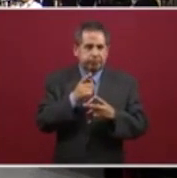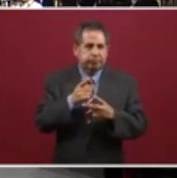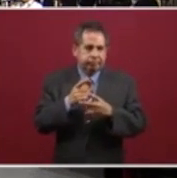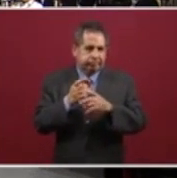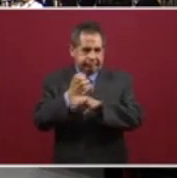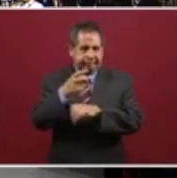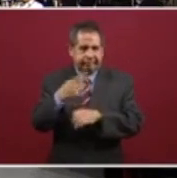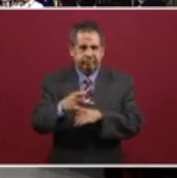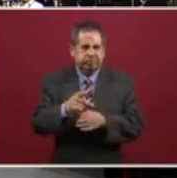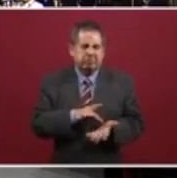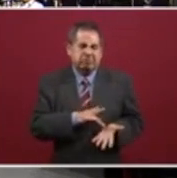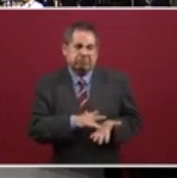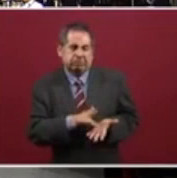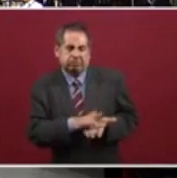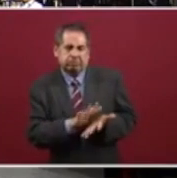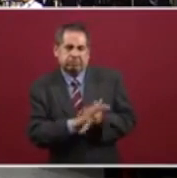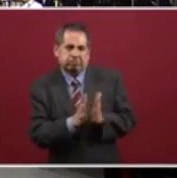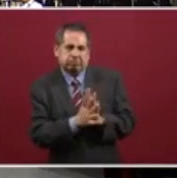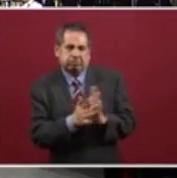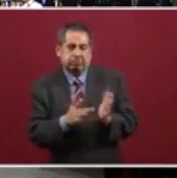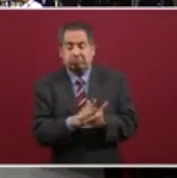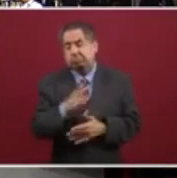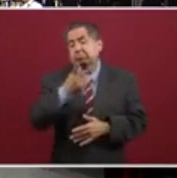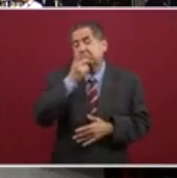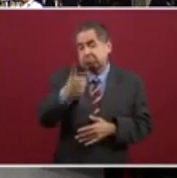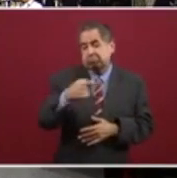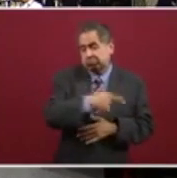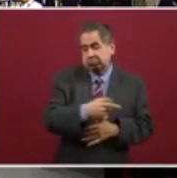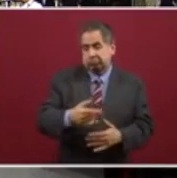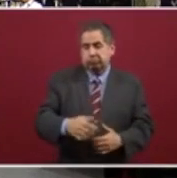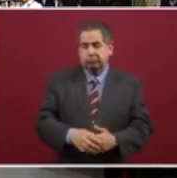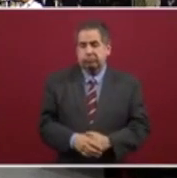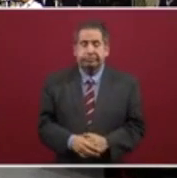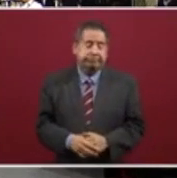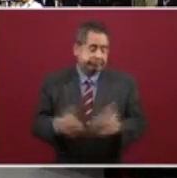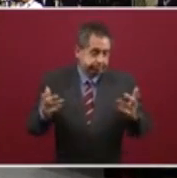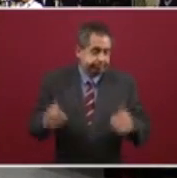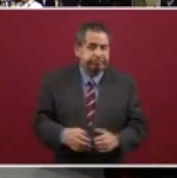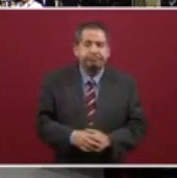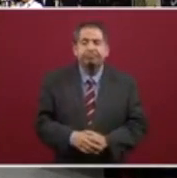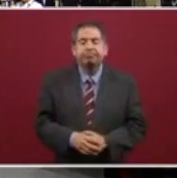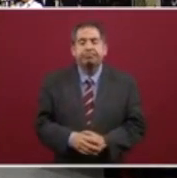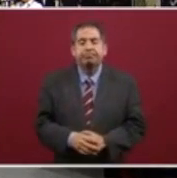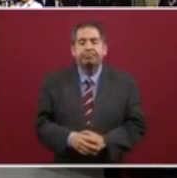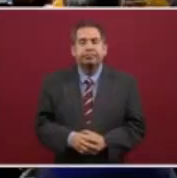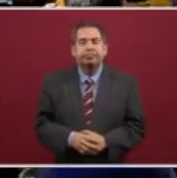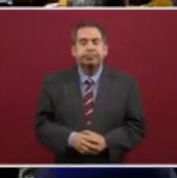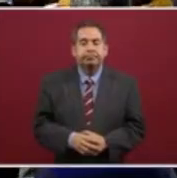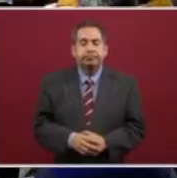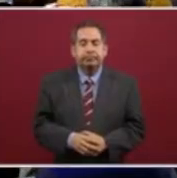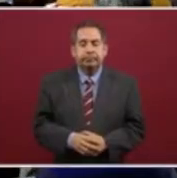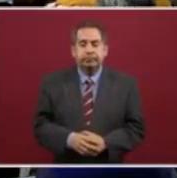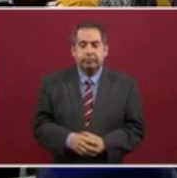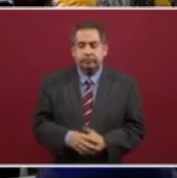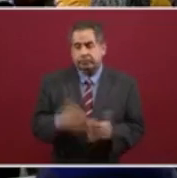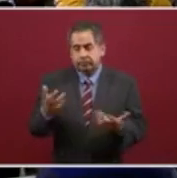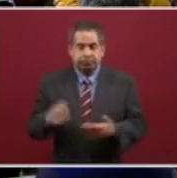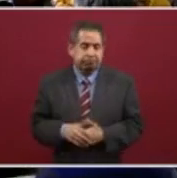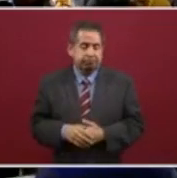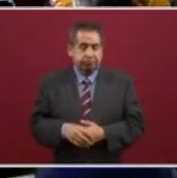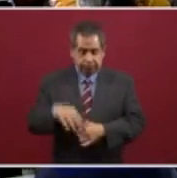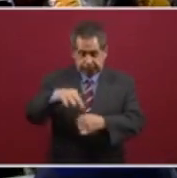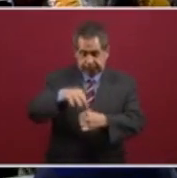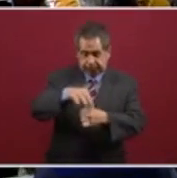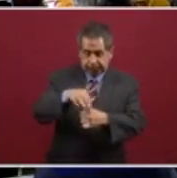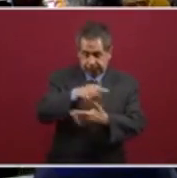apoyaron estas decisiones. Pues miren, es una elección